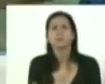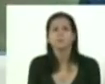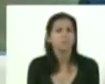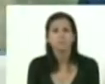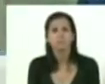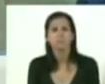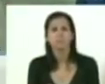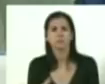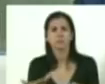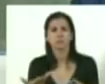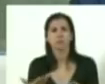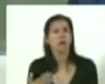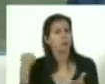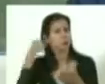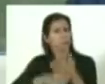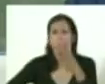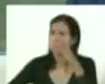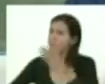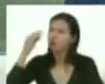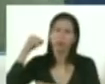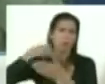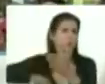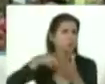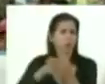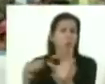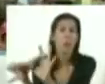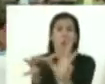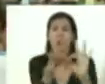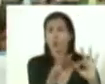ir hacia la batalla unidos